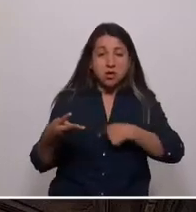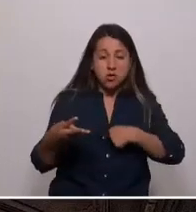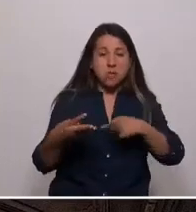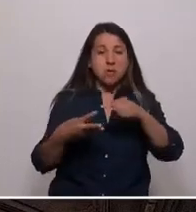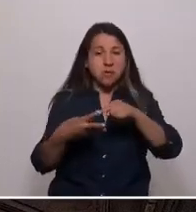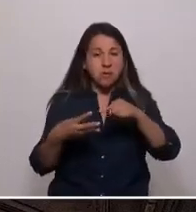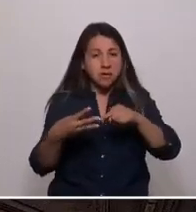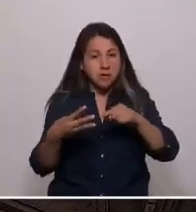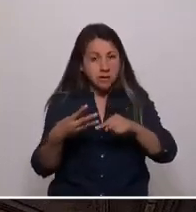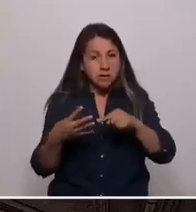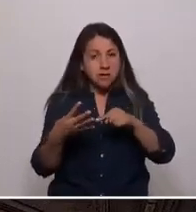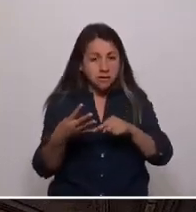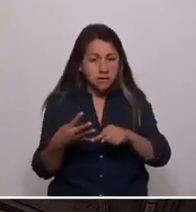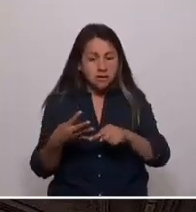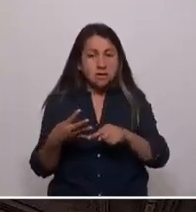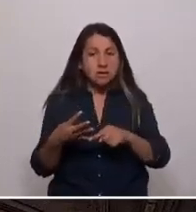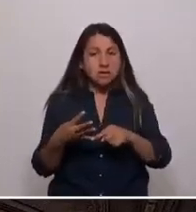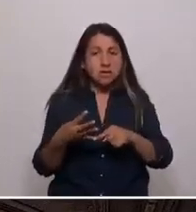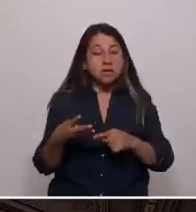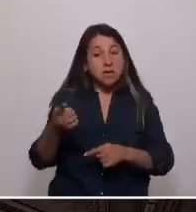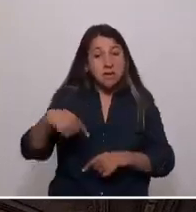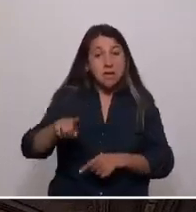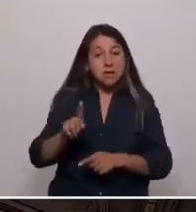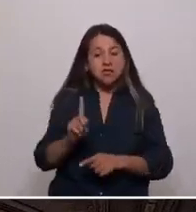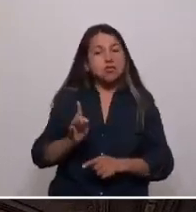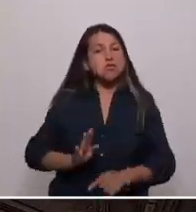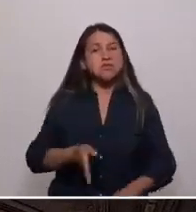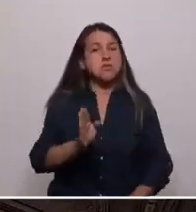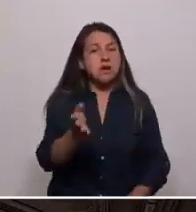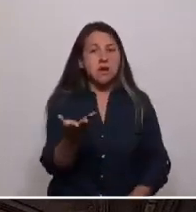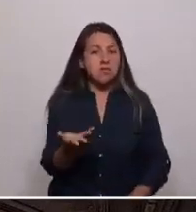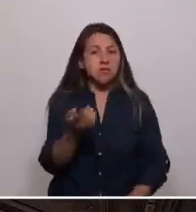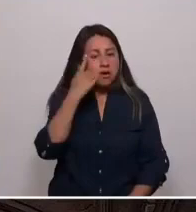Licán. No sigamos agrediendo a nuestra madre.